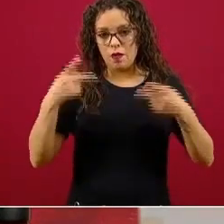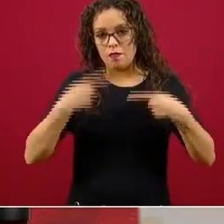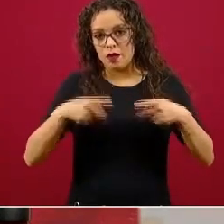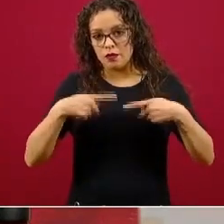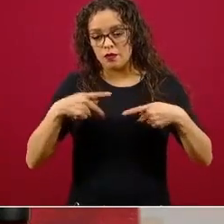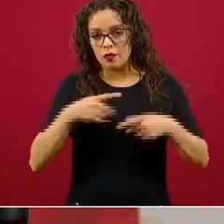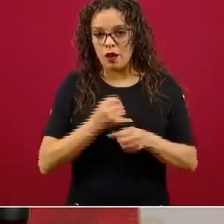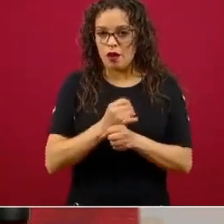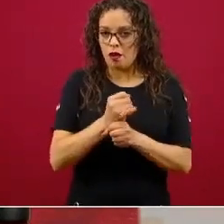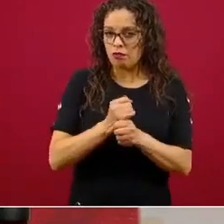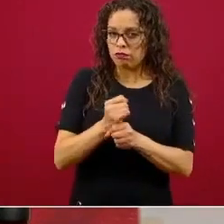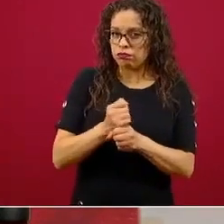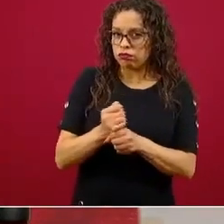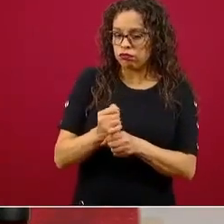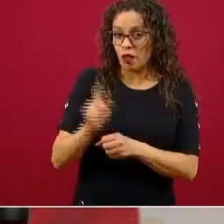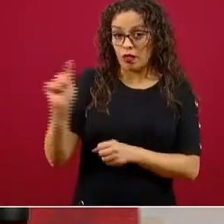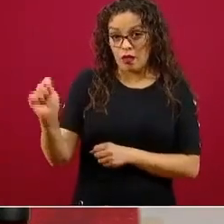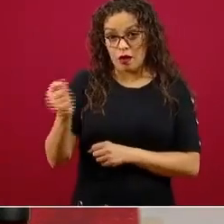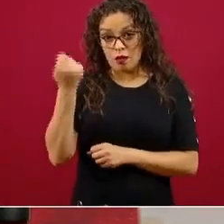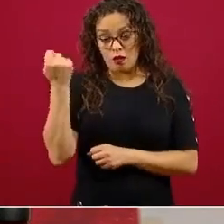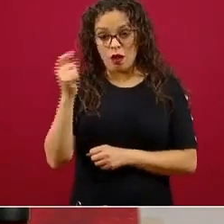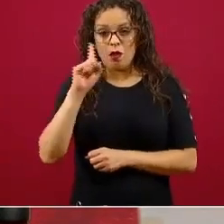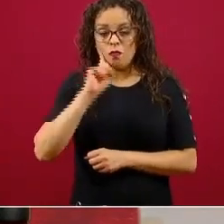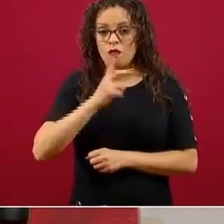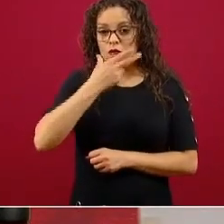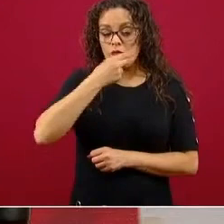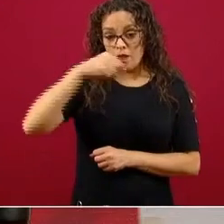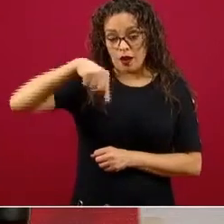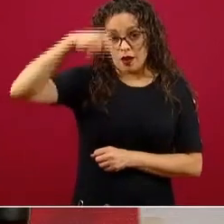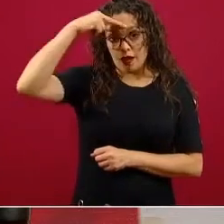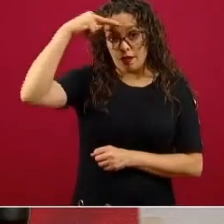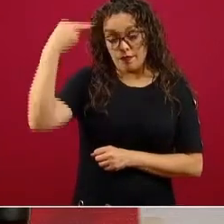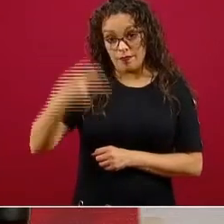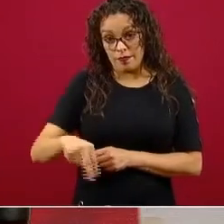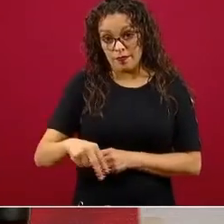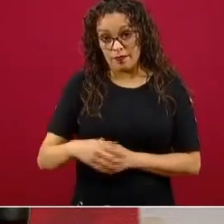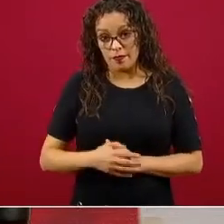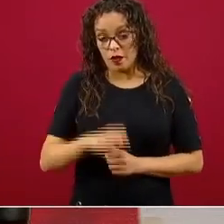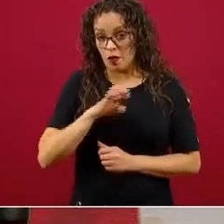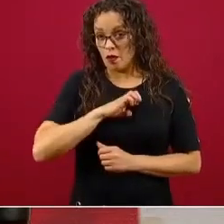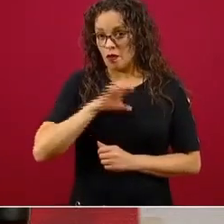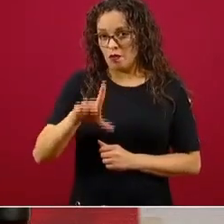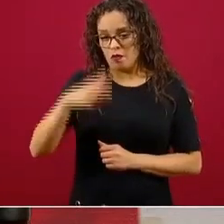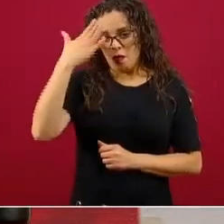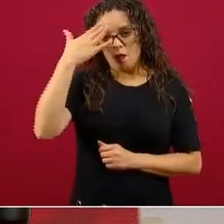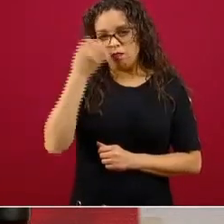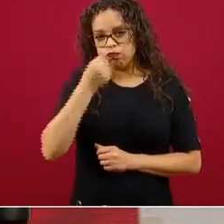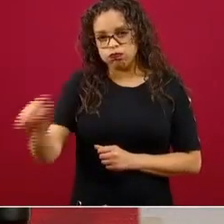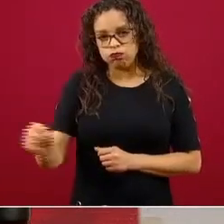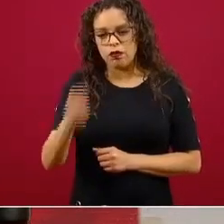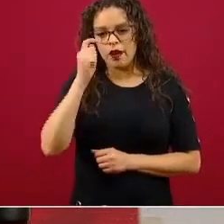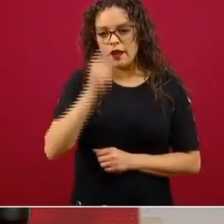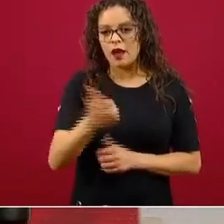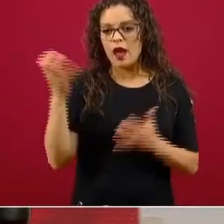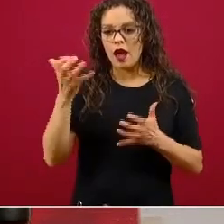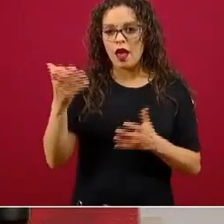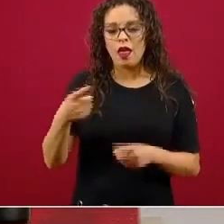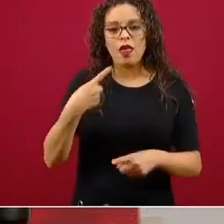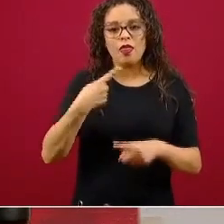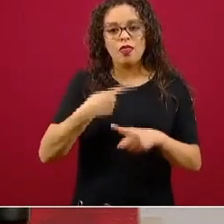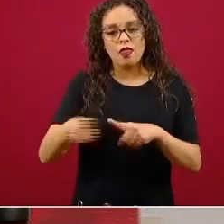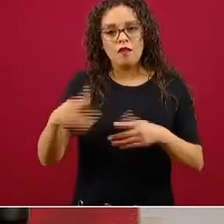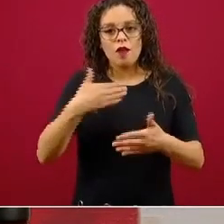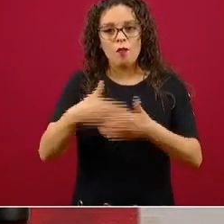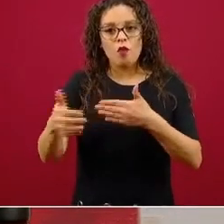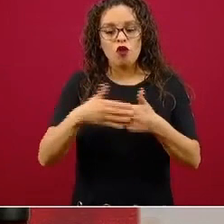investigadores y tecnólogos y tecnólogas mexicanas que estaban desarrollando distintos modelos de ventilador